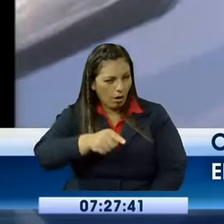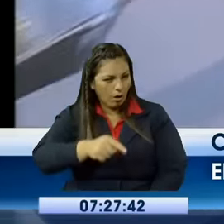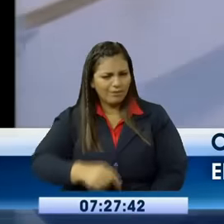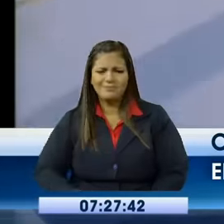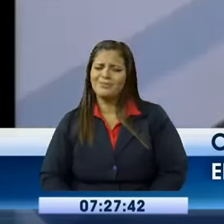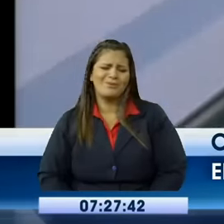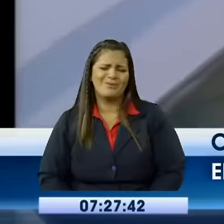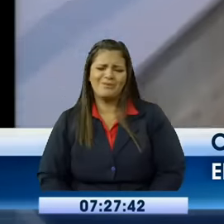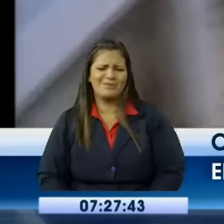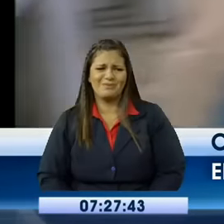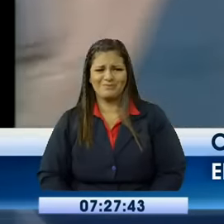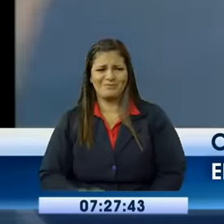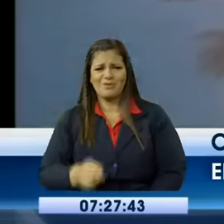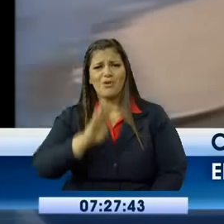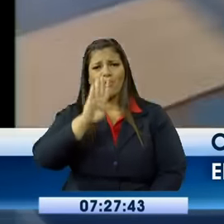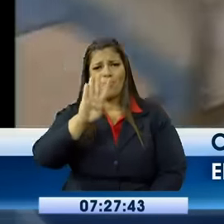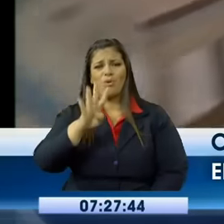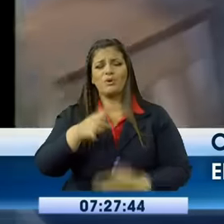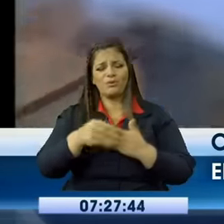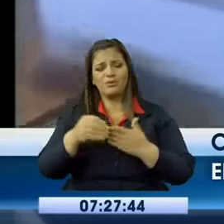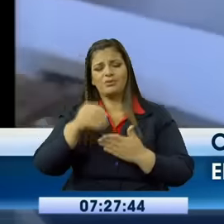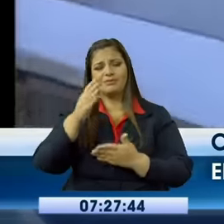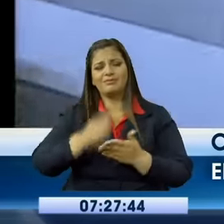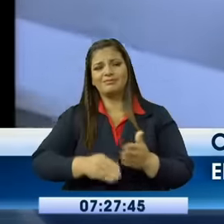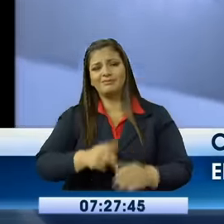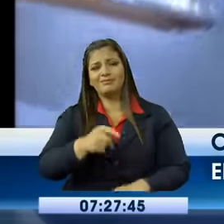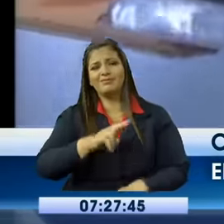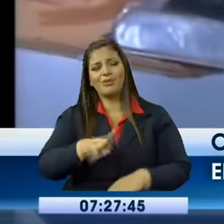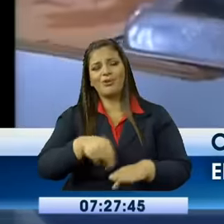buscar por acá el camarón, Pablo, sobre su lado derecho.